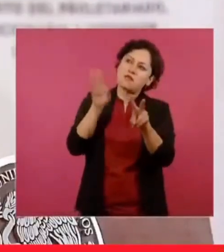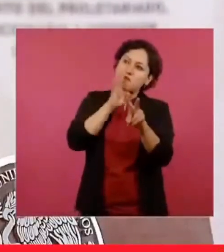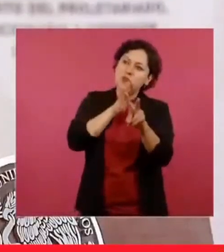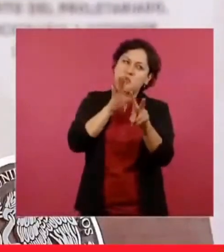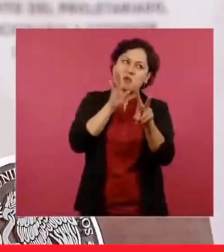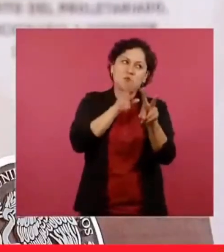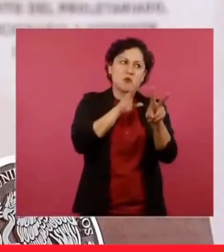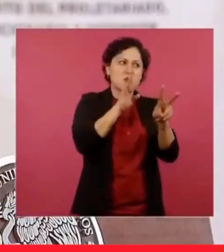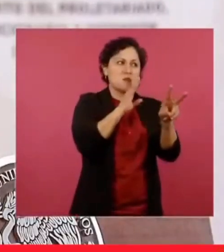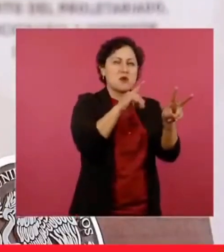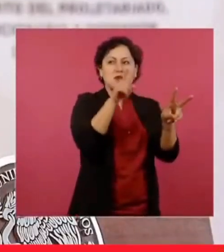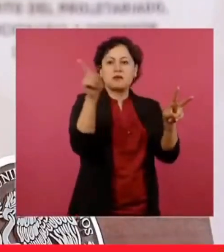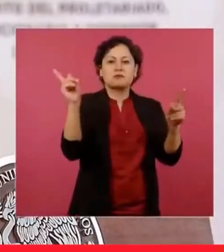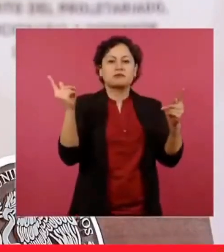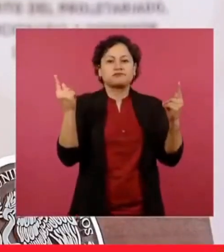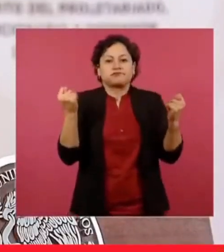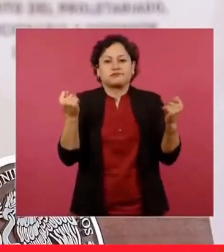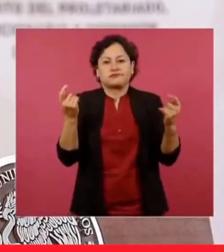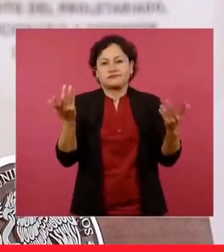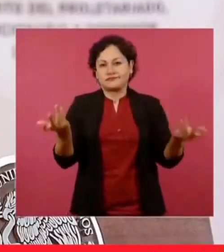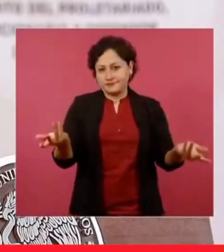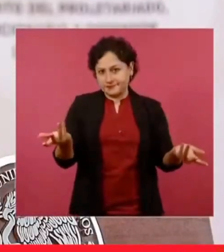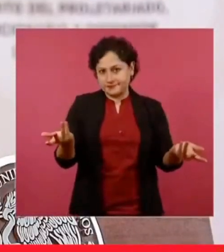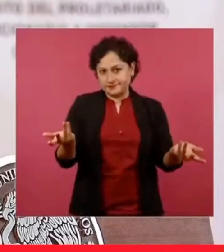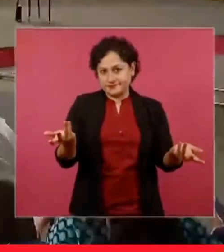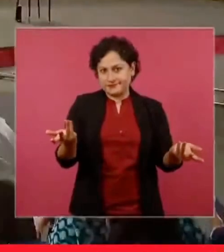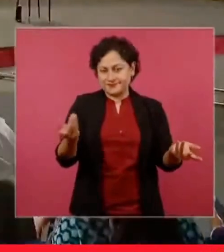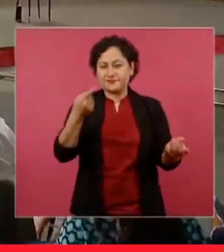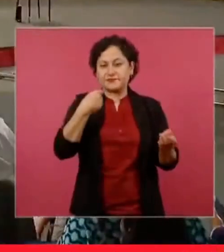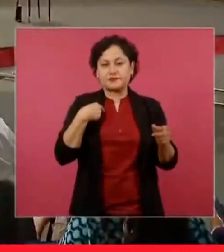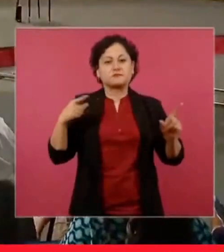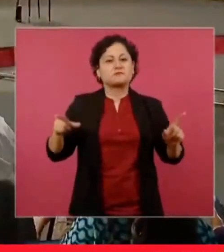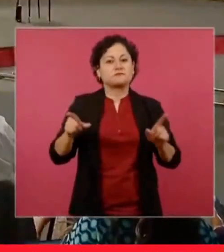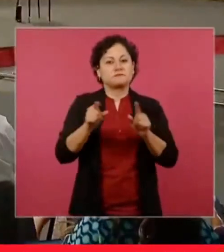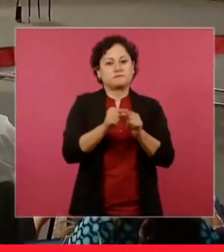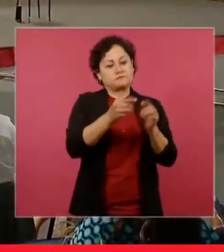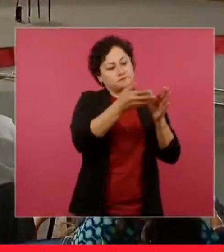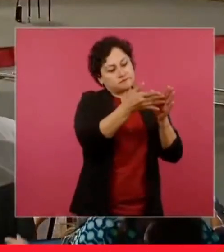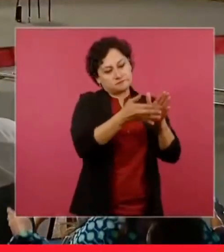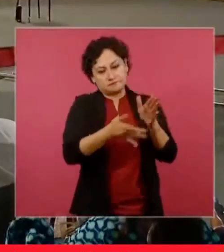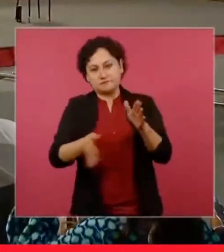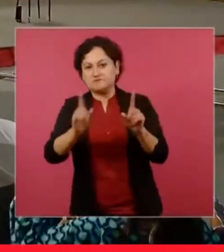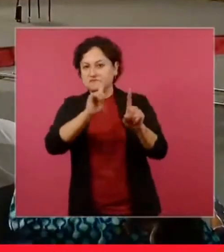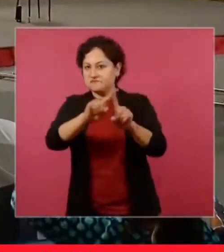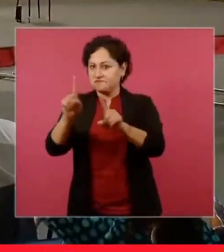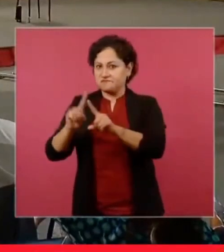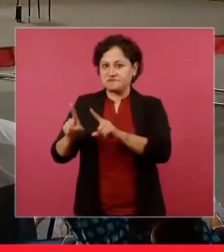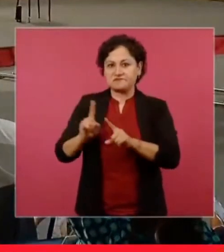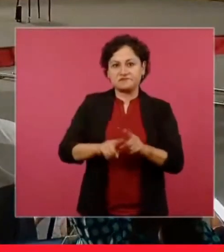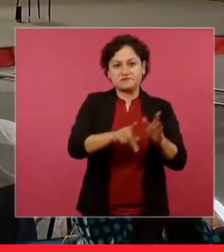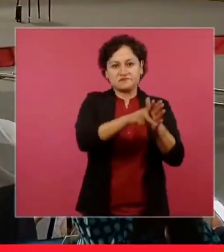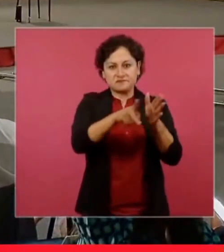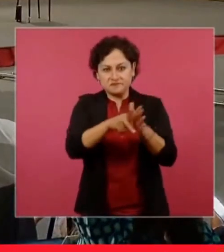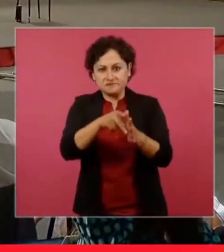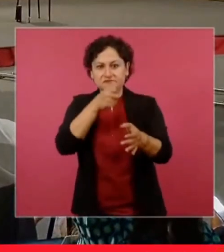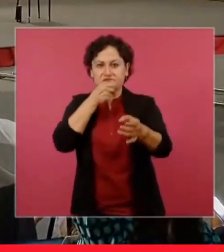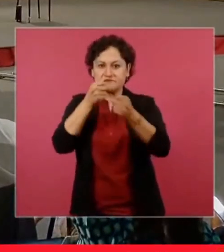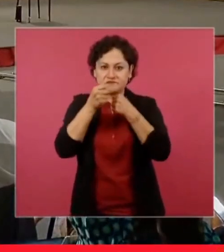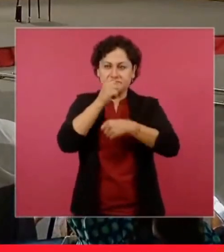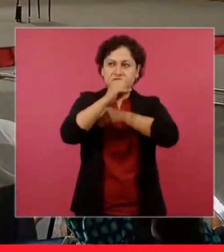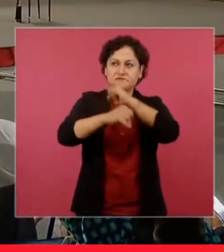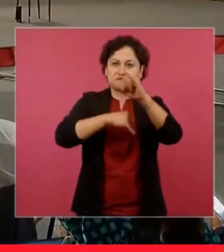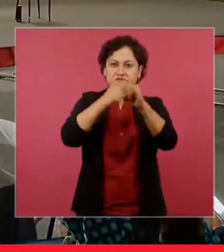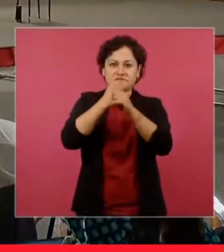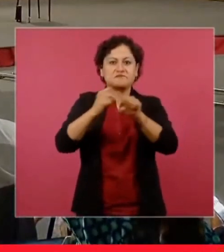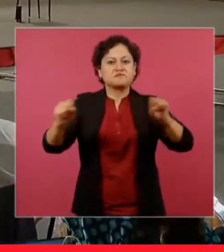recuento de los medios internacionales que se subieron a la campaña de mentiras en contra del